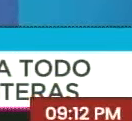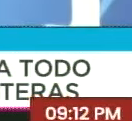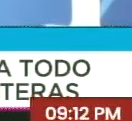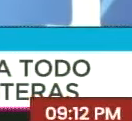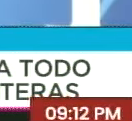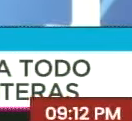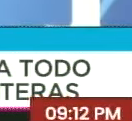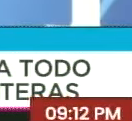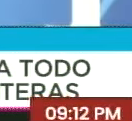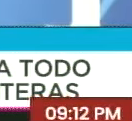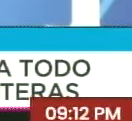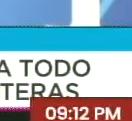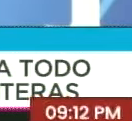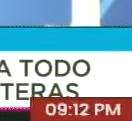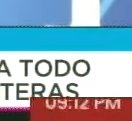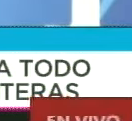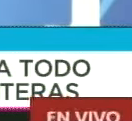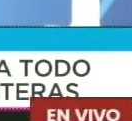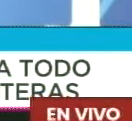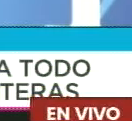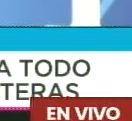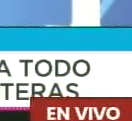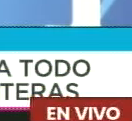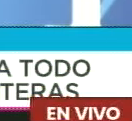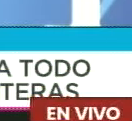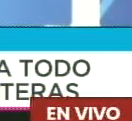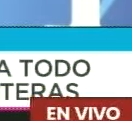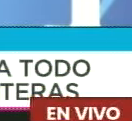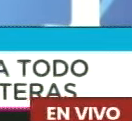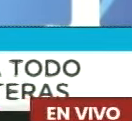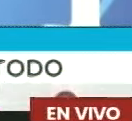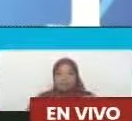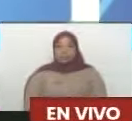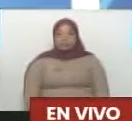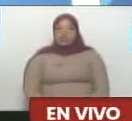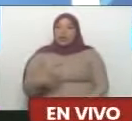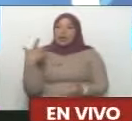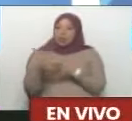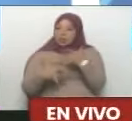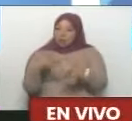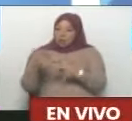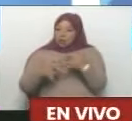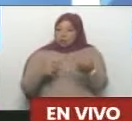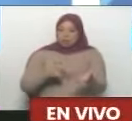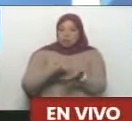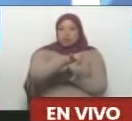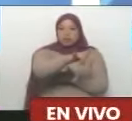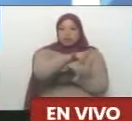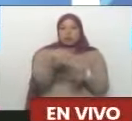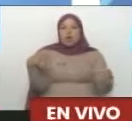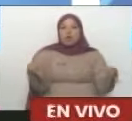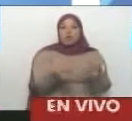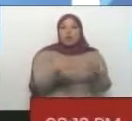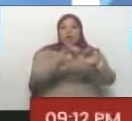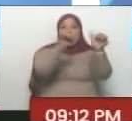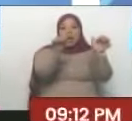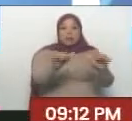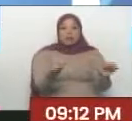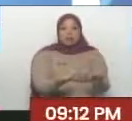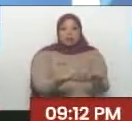mujeres, ¿ah? Activación de giras internacionales, de agrupaciones y